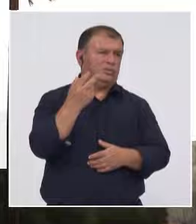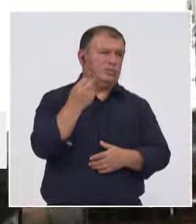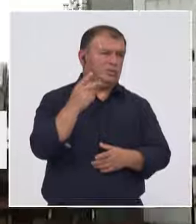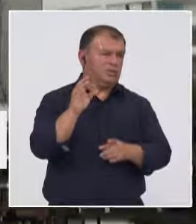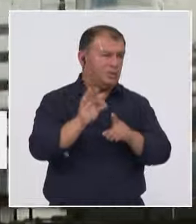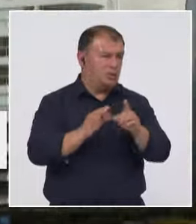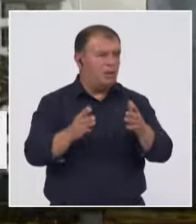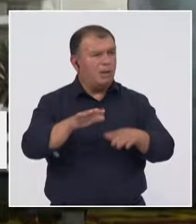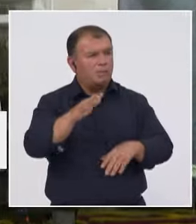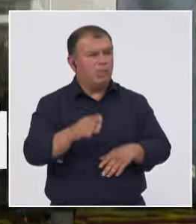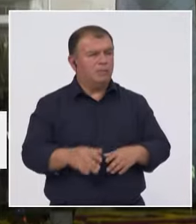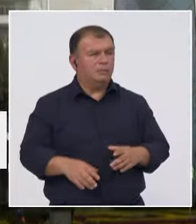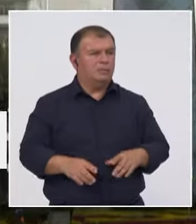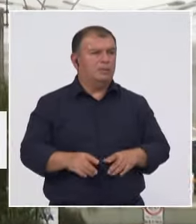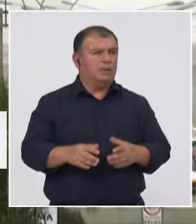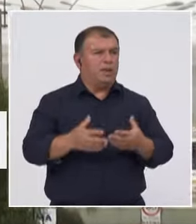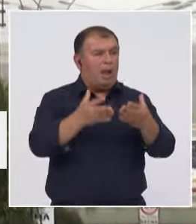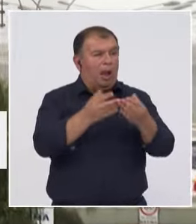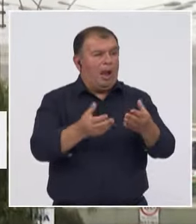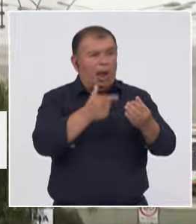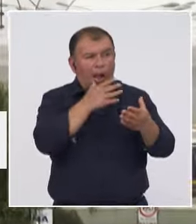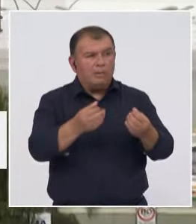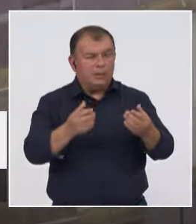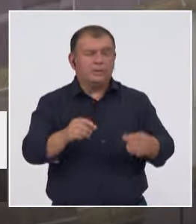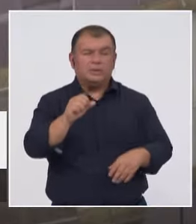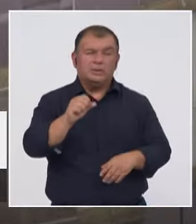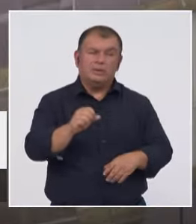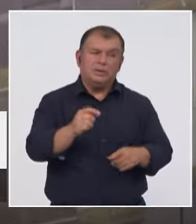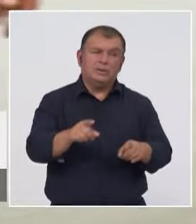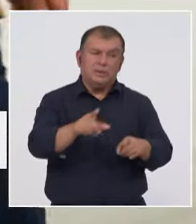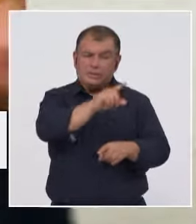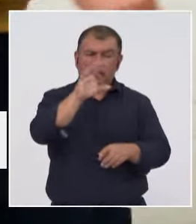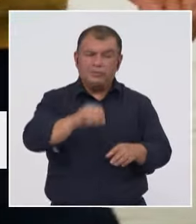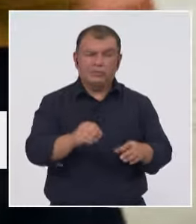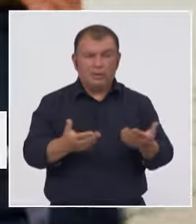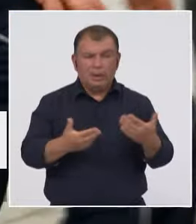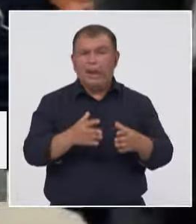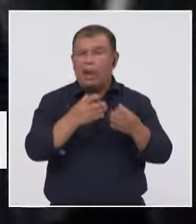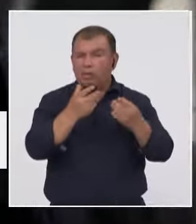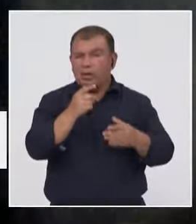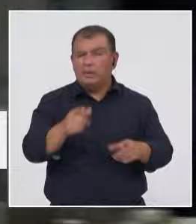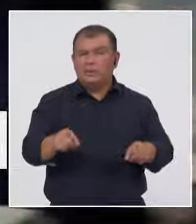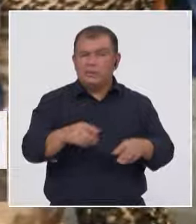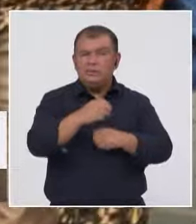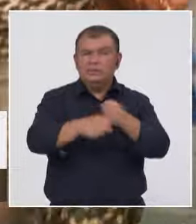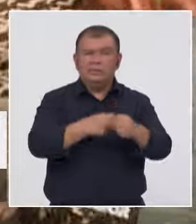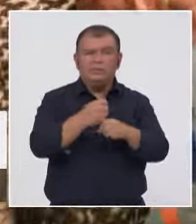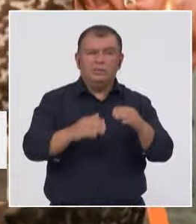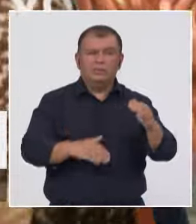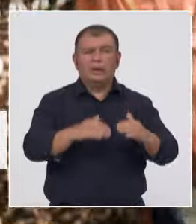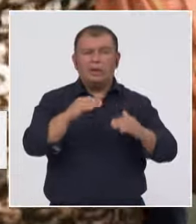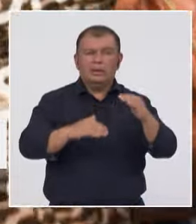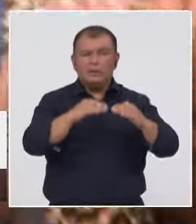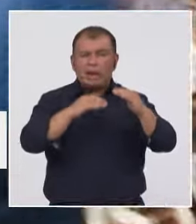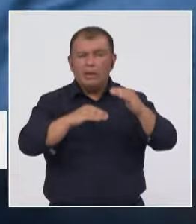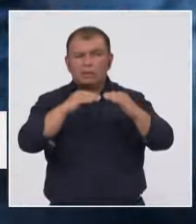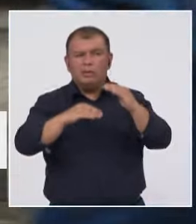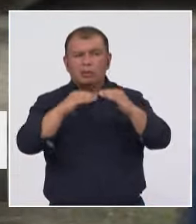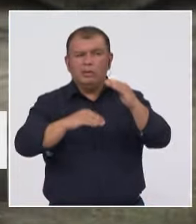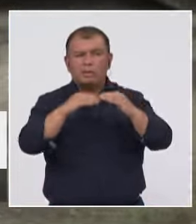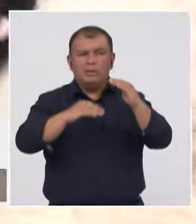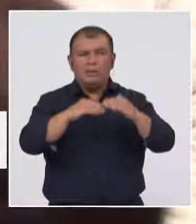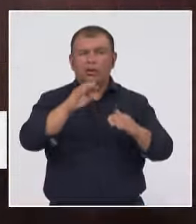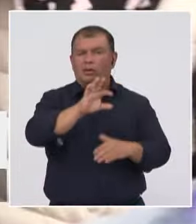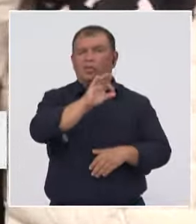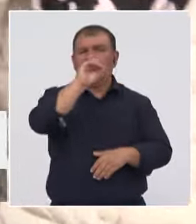grados aproximadamente. ¿Y la humedad al 100%? La humedad generalmente ya para estas épocas del año están rondando o superando